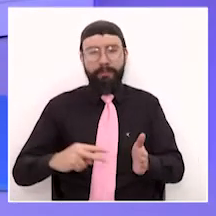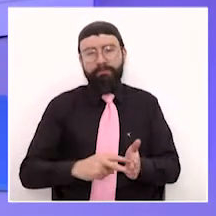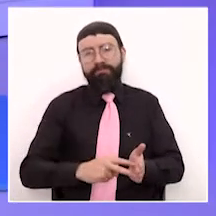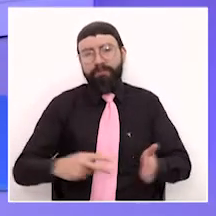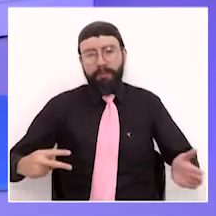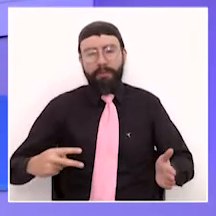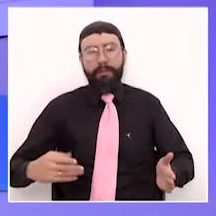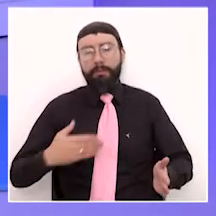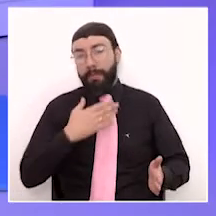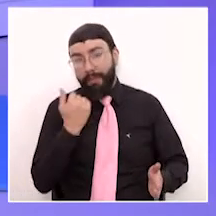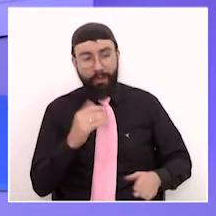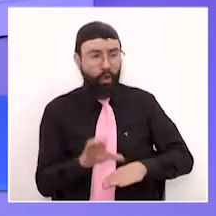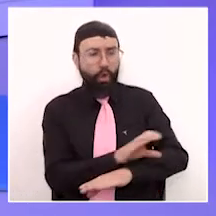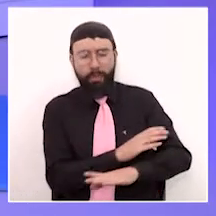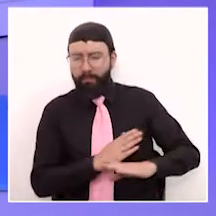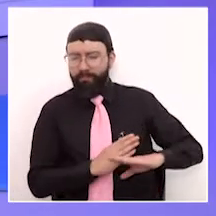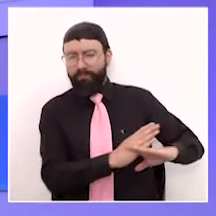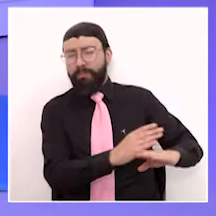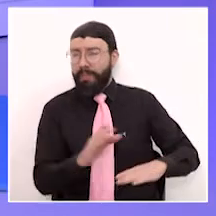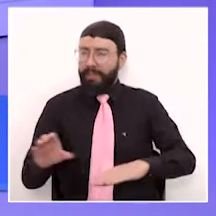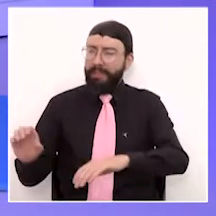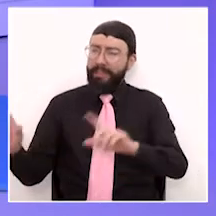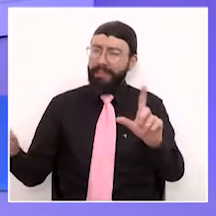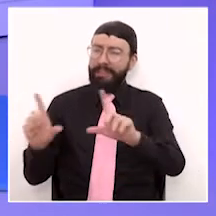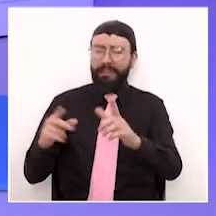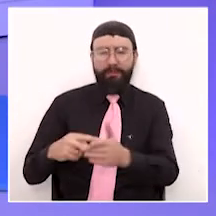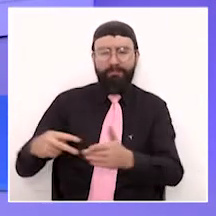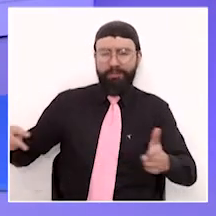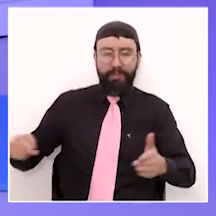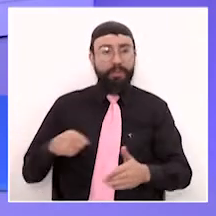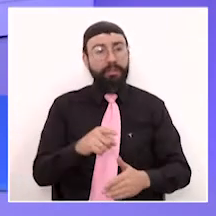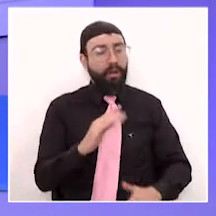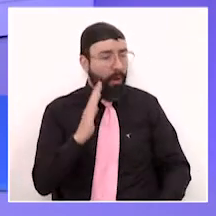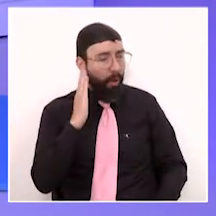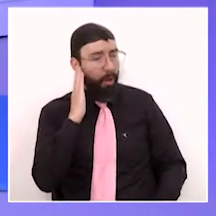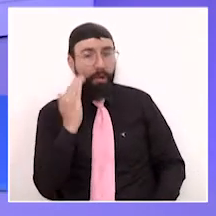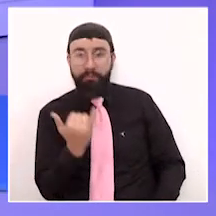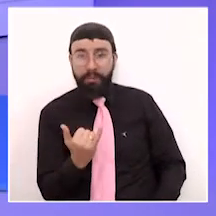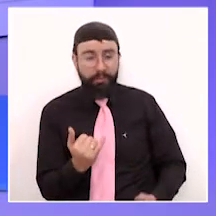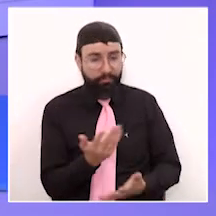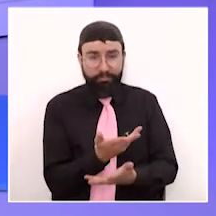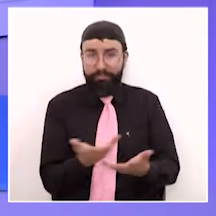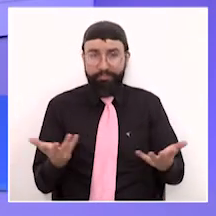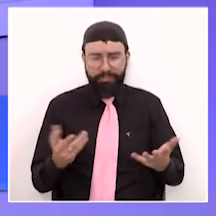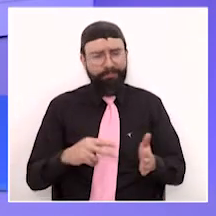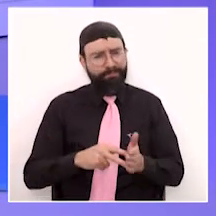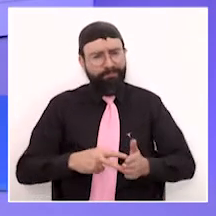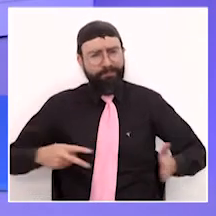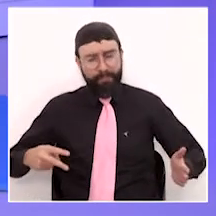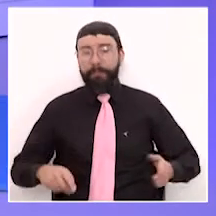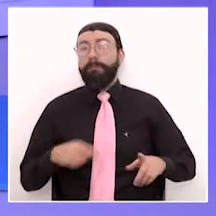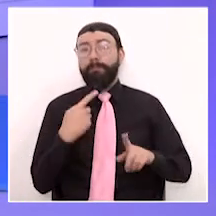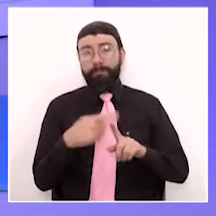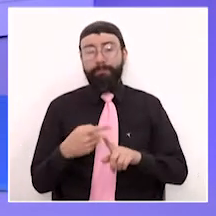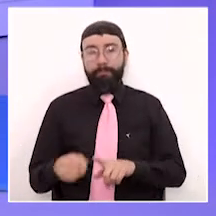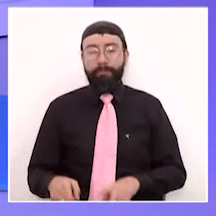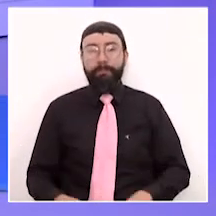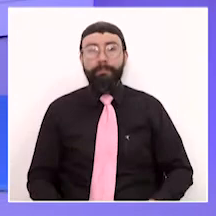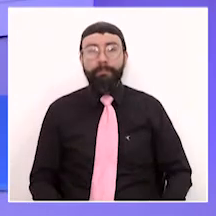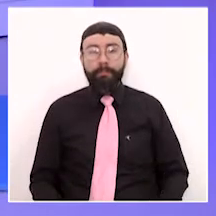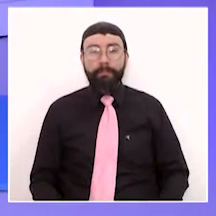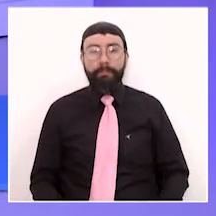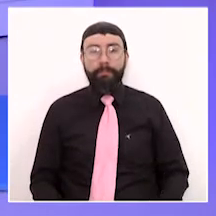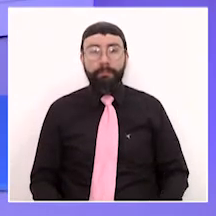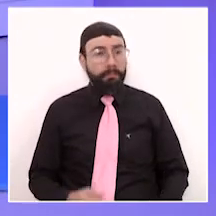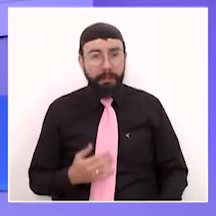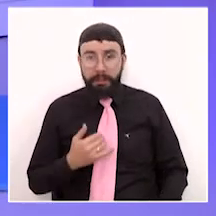del computador, el televisor, el celular, todos estos dispositivos electrónicos.